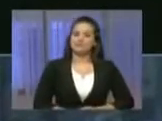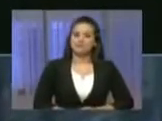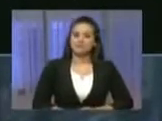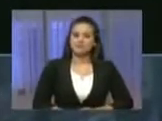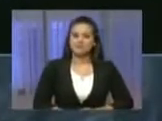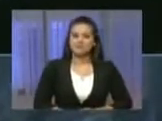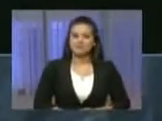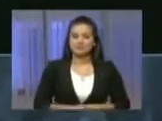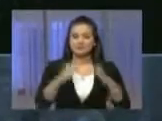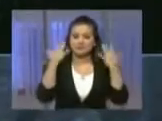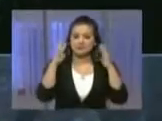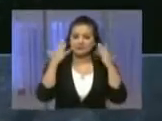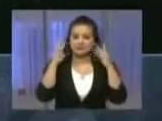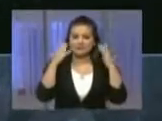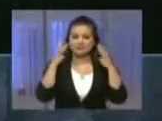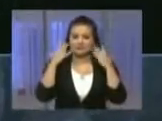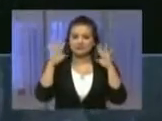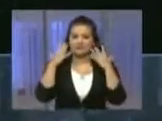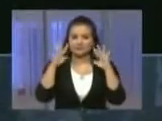Oriente